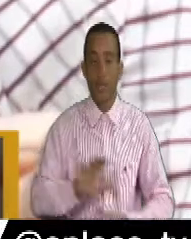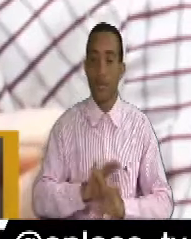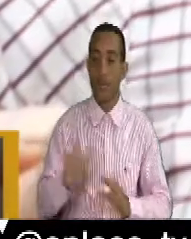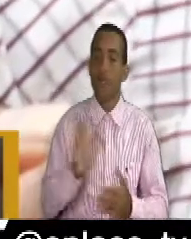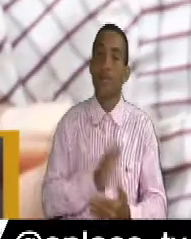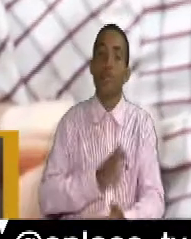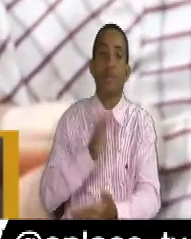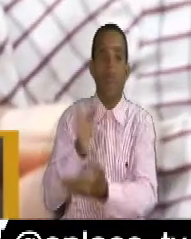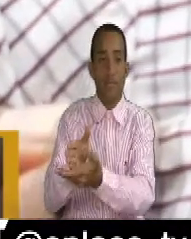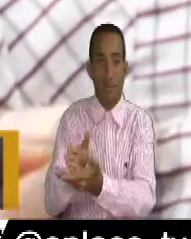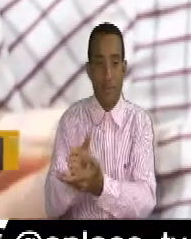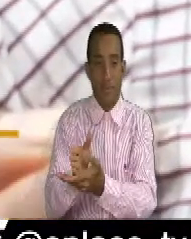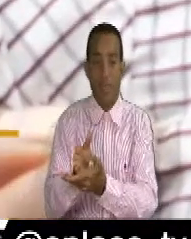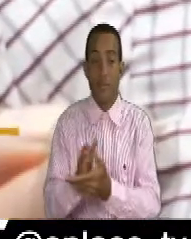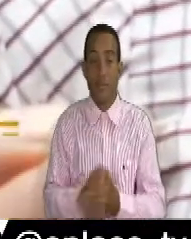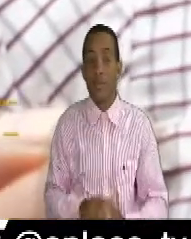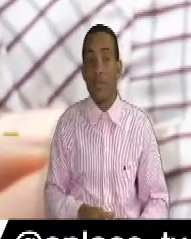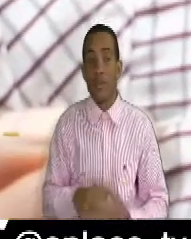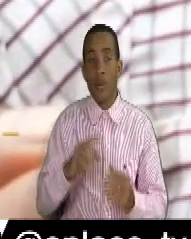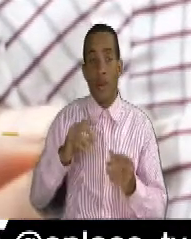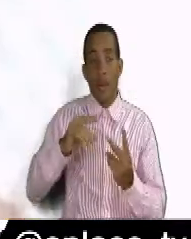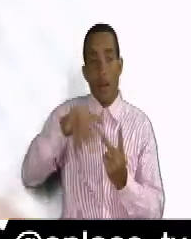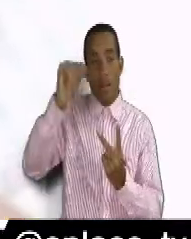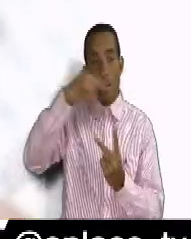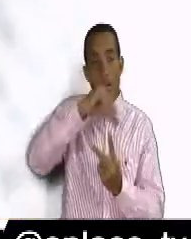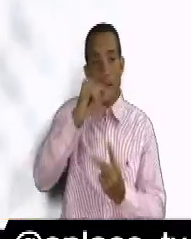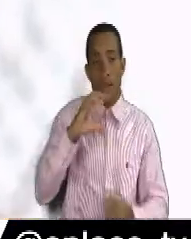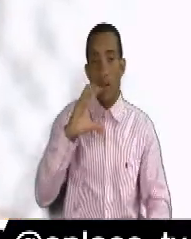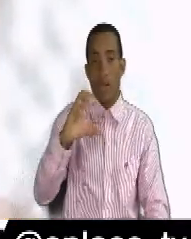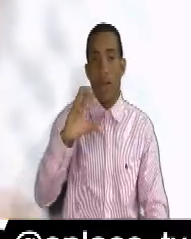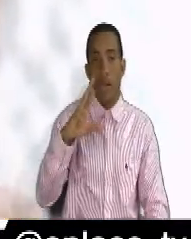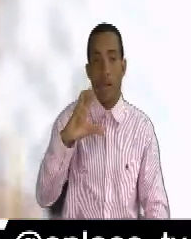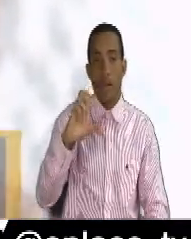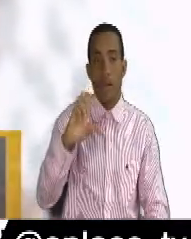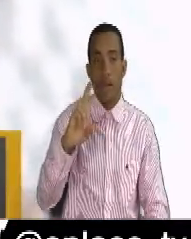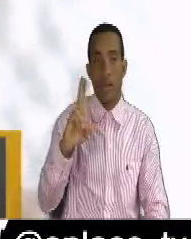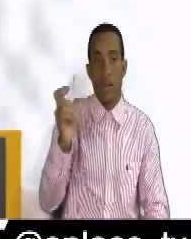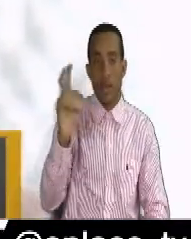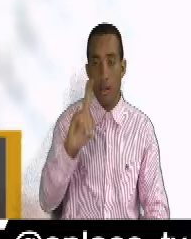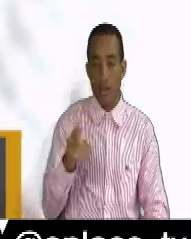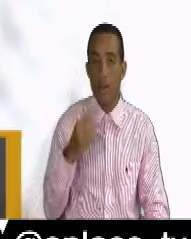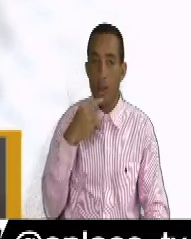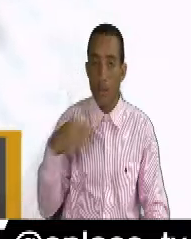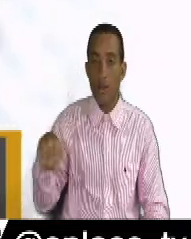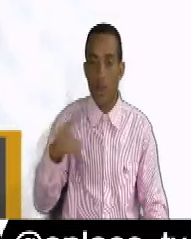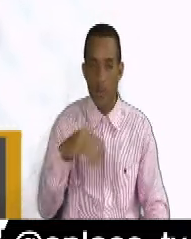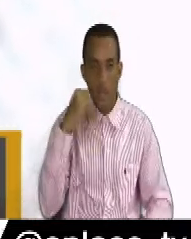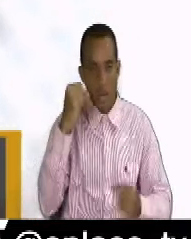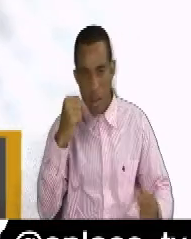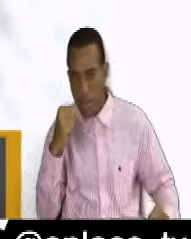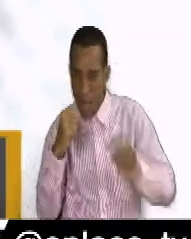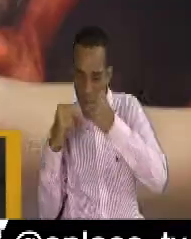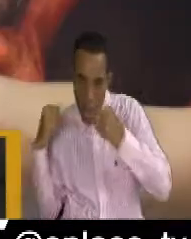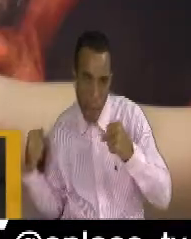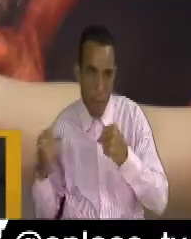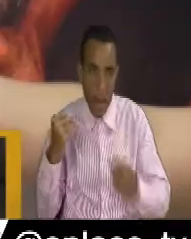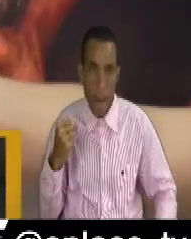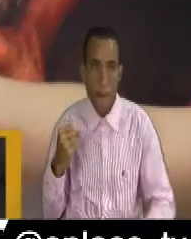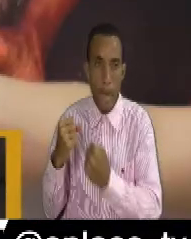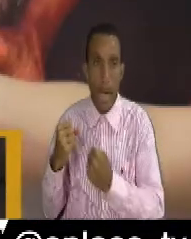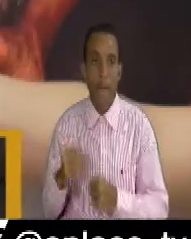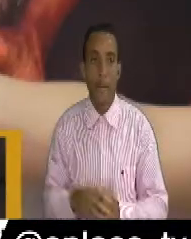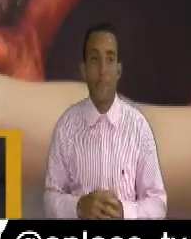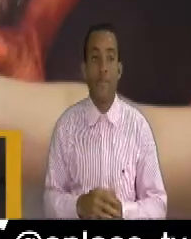hasta CREDOS a instaurar la denuncia. Quienes la recepcionaron establecen que los afectados habían sufrido varios golpes. Donde dos agentes